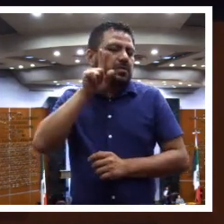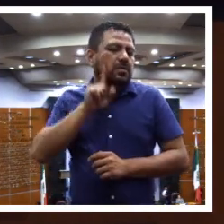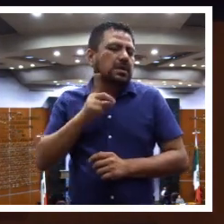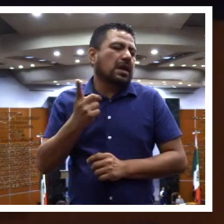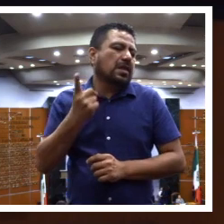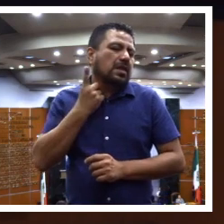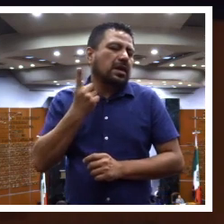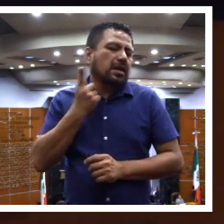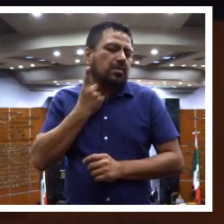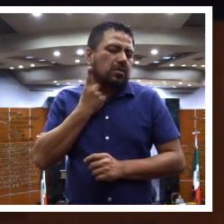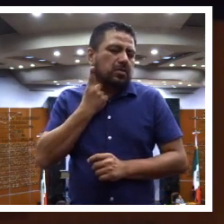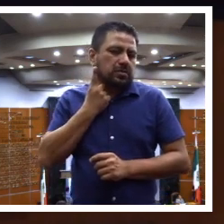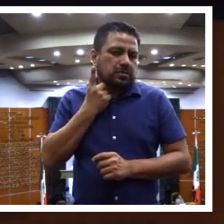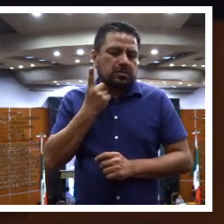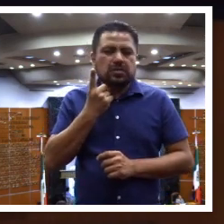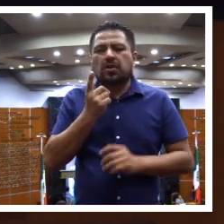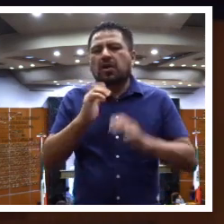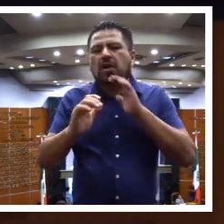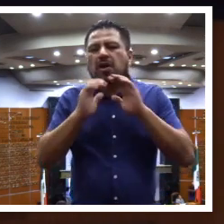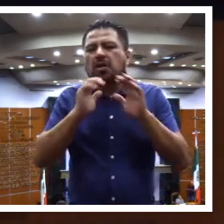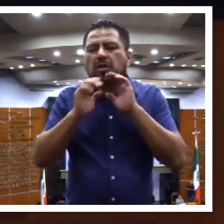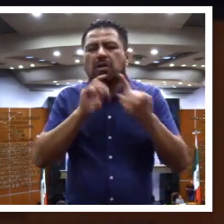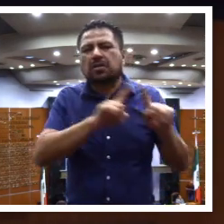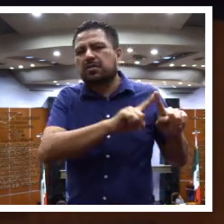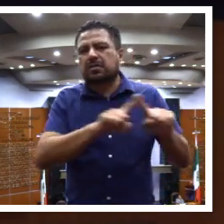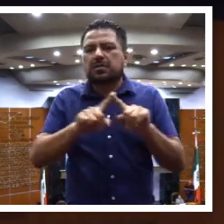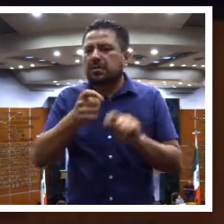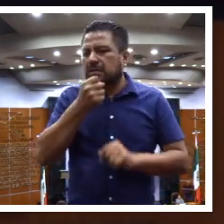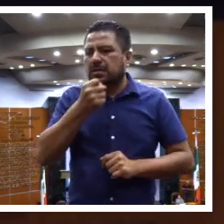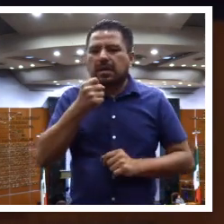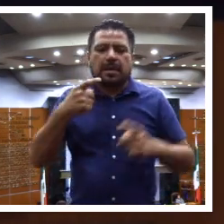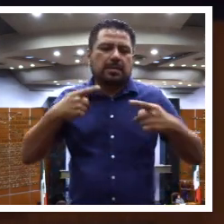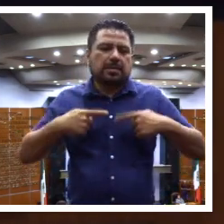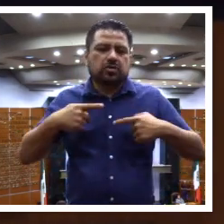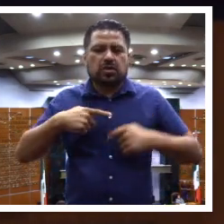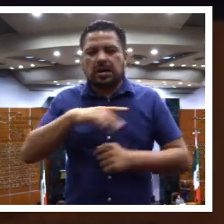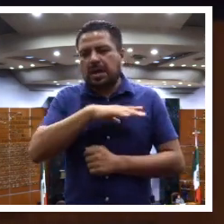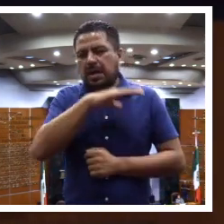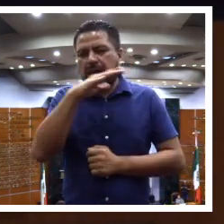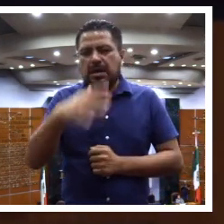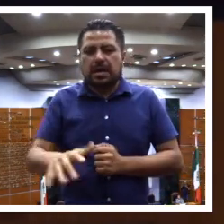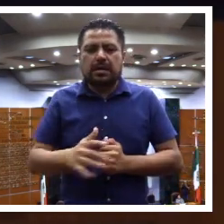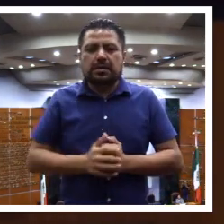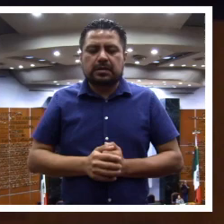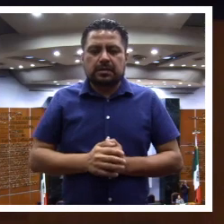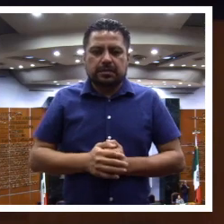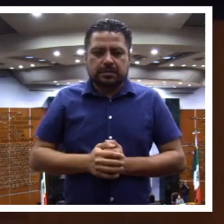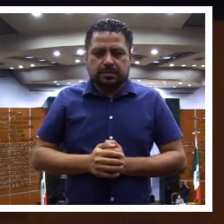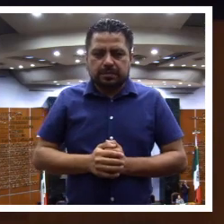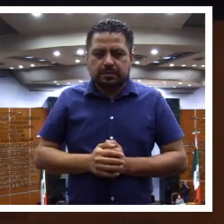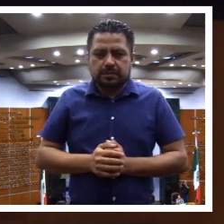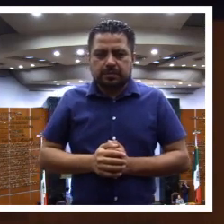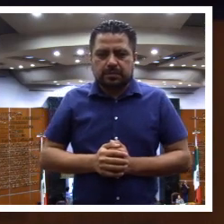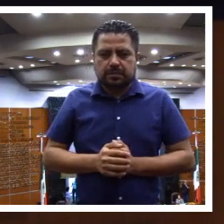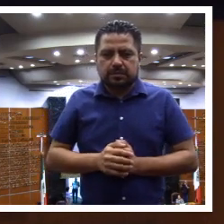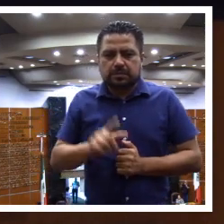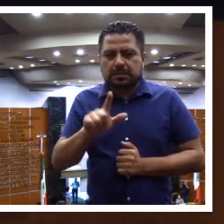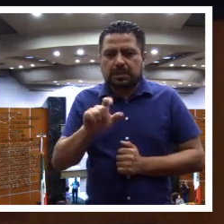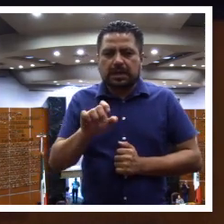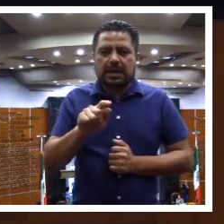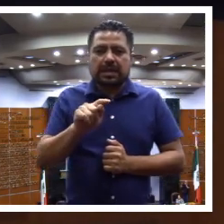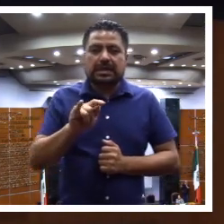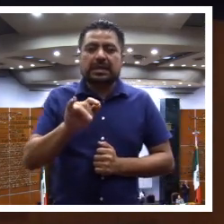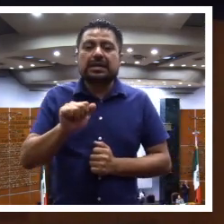diputadas compañeros diputados medios de información y público en general Leticia moo